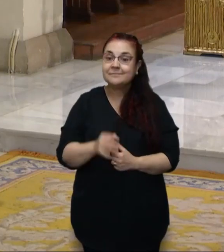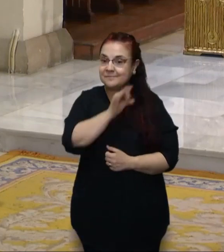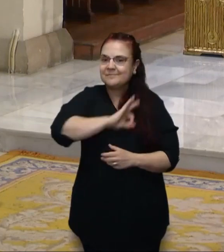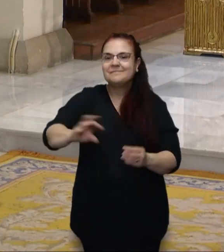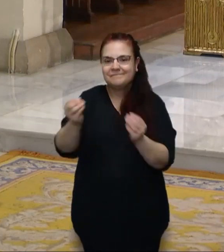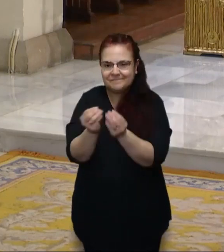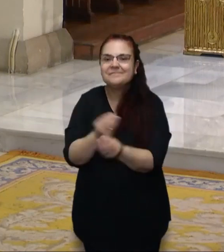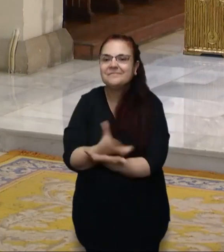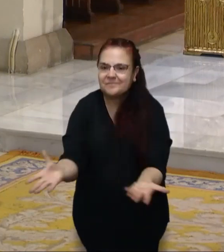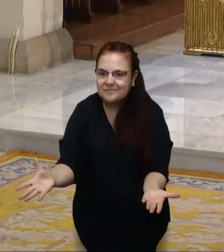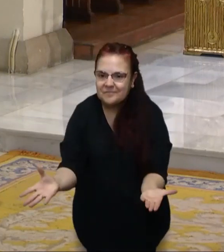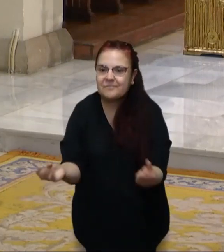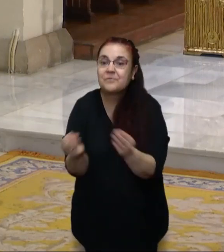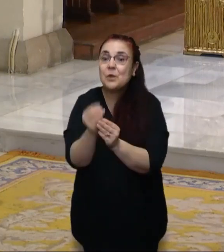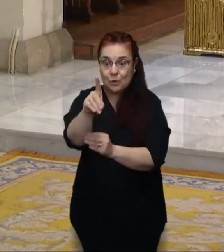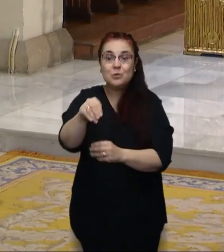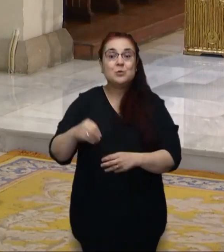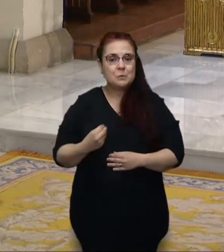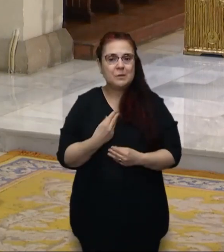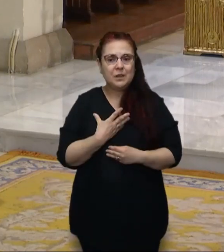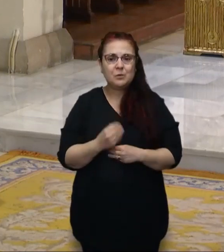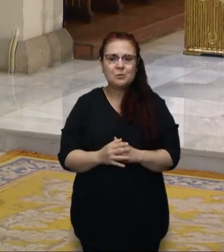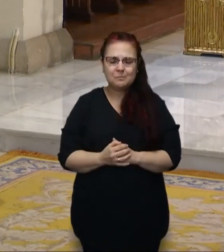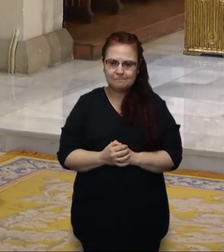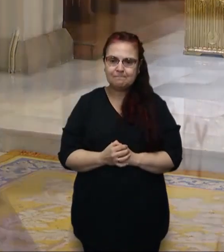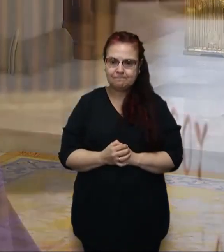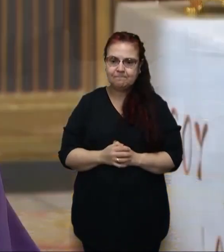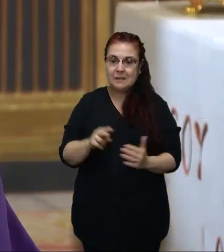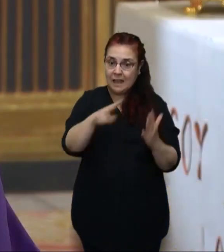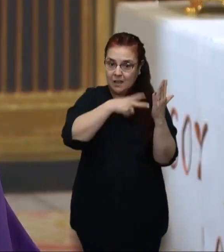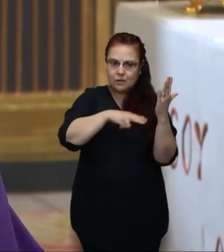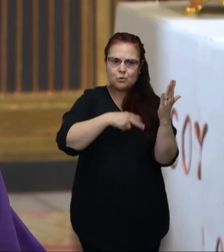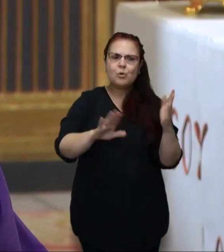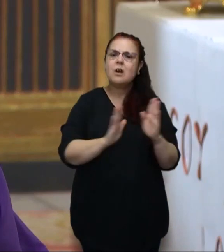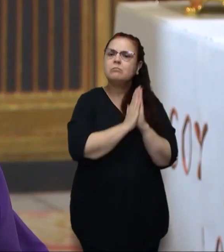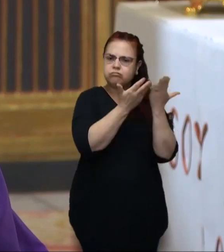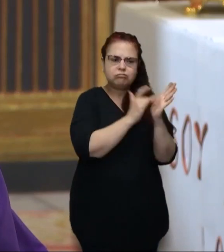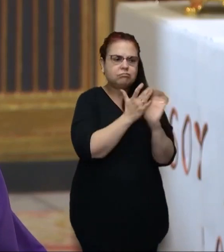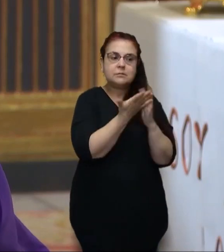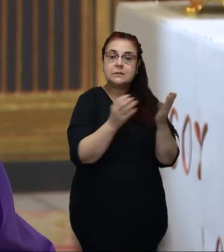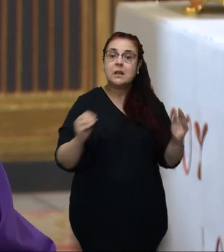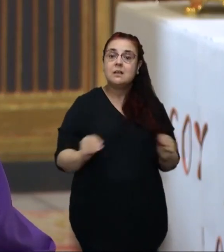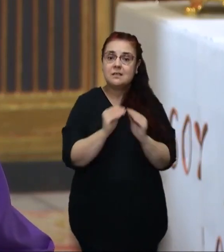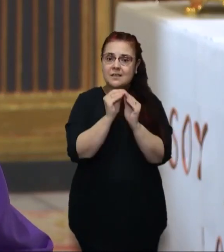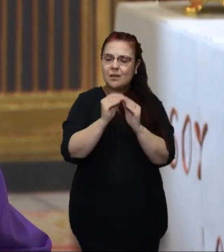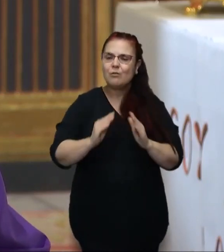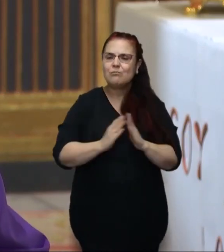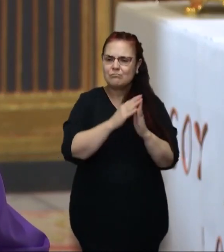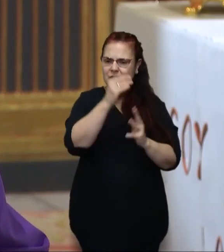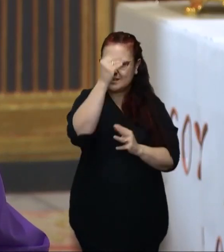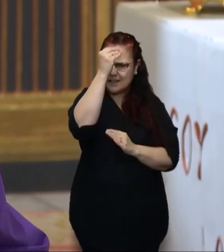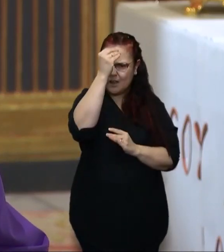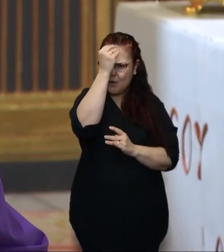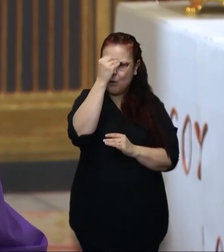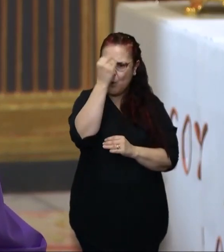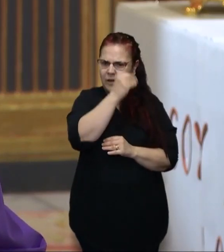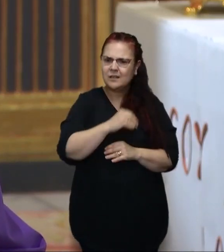el Señor esté con vosotros. Lectura del Santo Evangelio según San Juan.